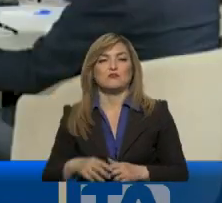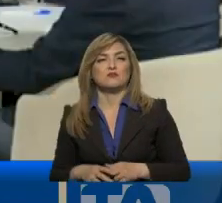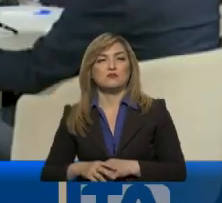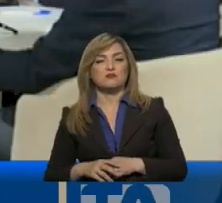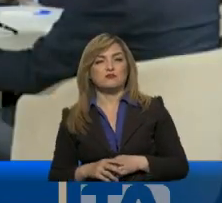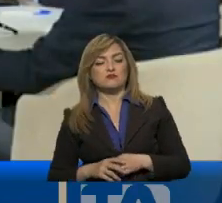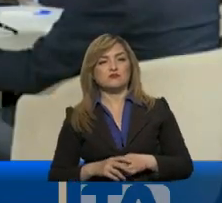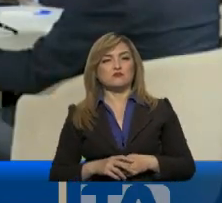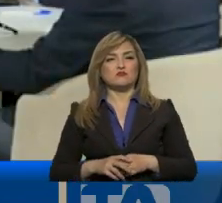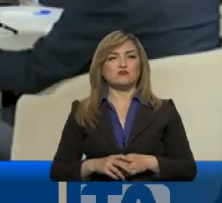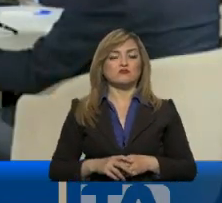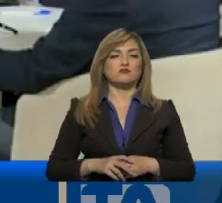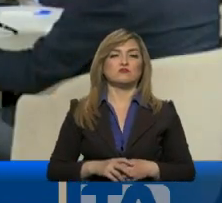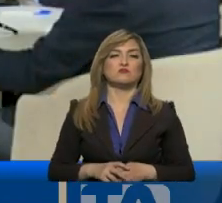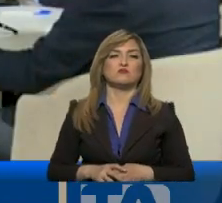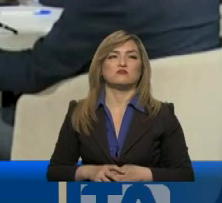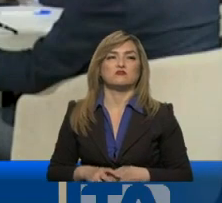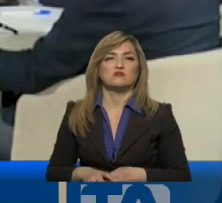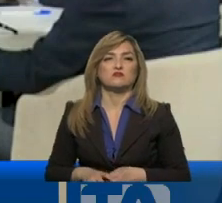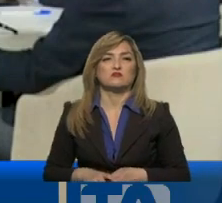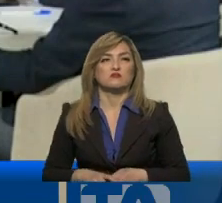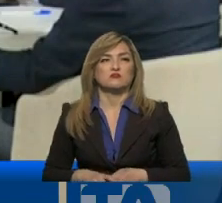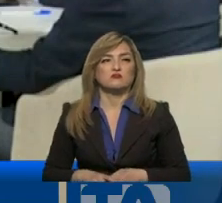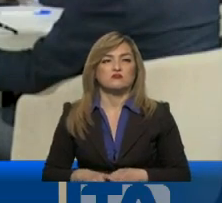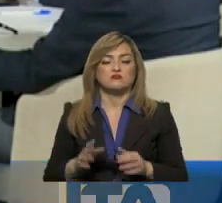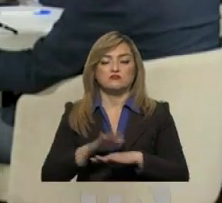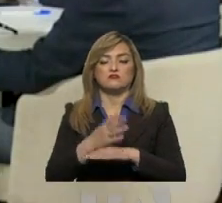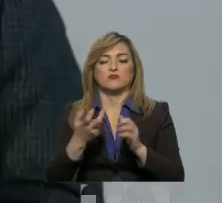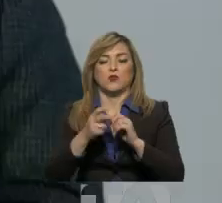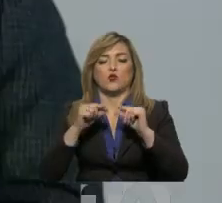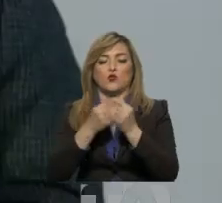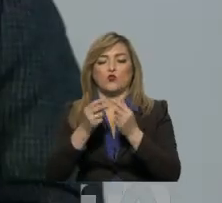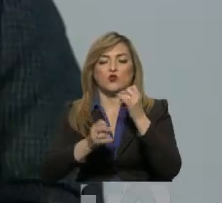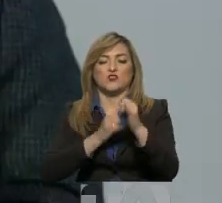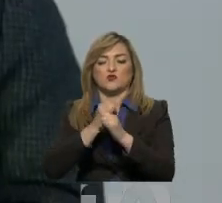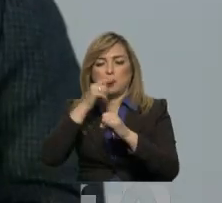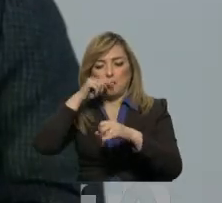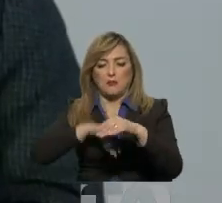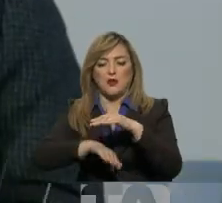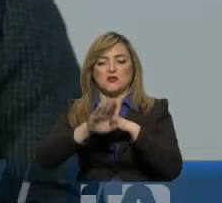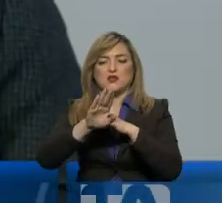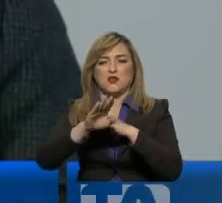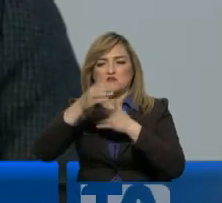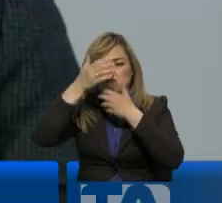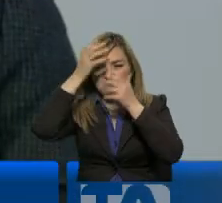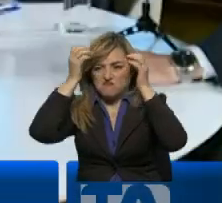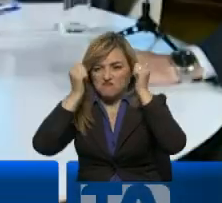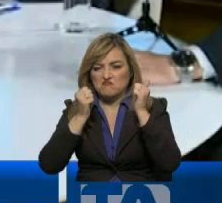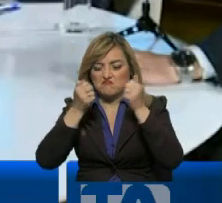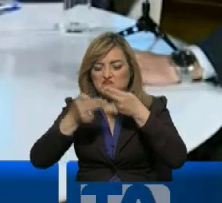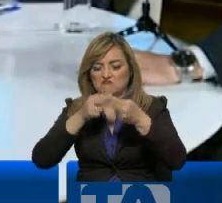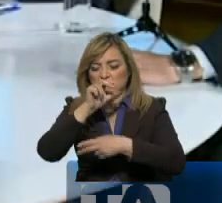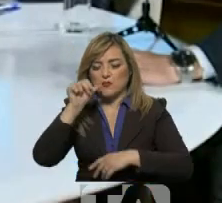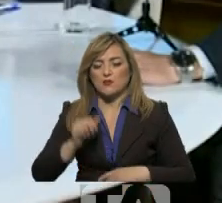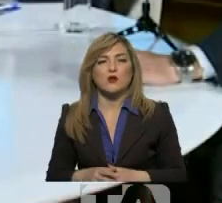verdadera causa es la intromisión en nuestro país por parte de bandas internacionales ligadas generalmente al terrorismo y al narcotráfico.